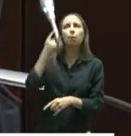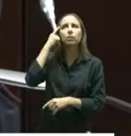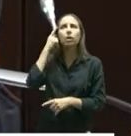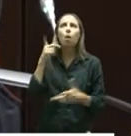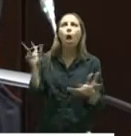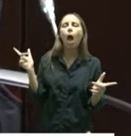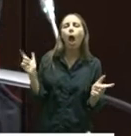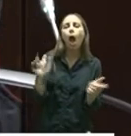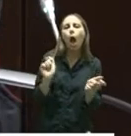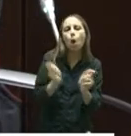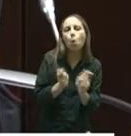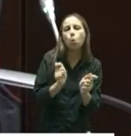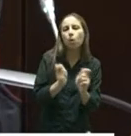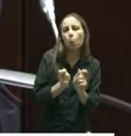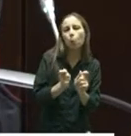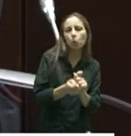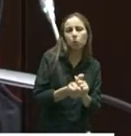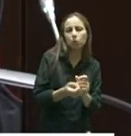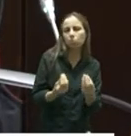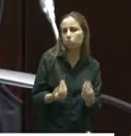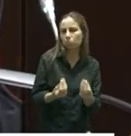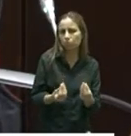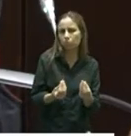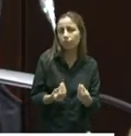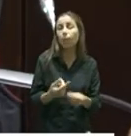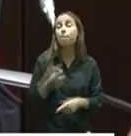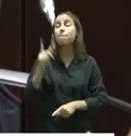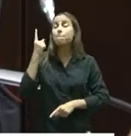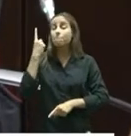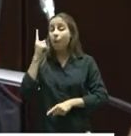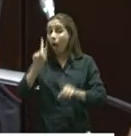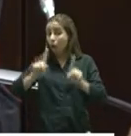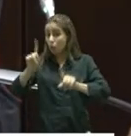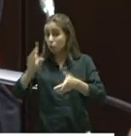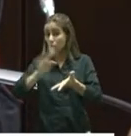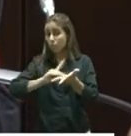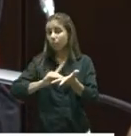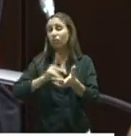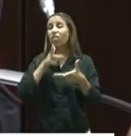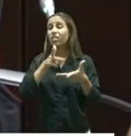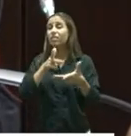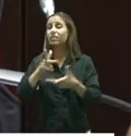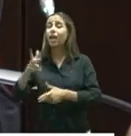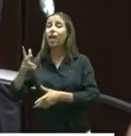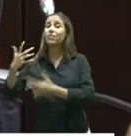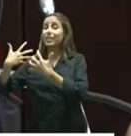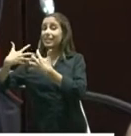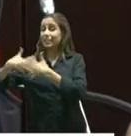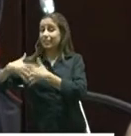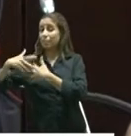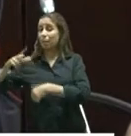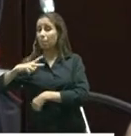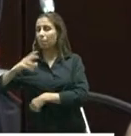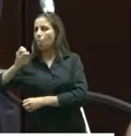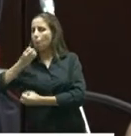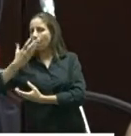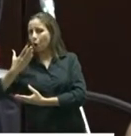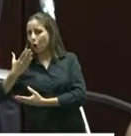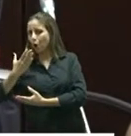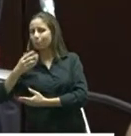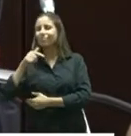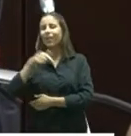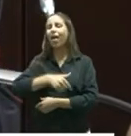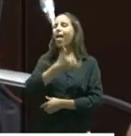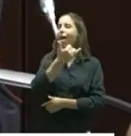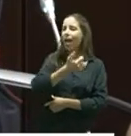haber que ajustar y cuando algún diputado dice de que el sistema privado es mejor acá sobran ejemplo de cómo algunas clínicas